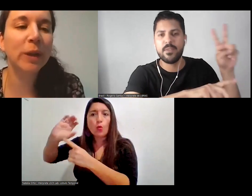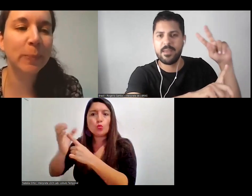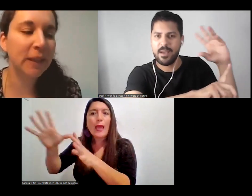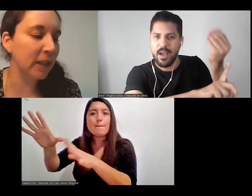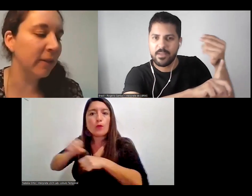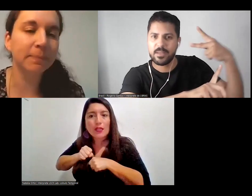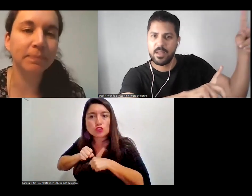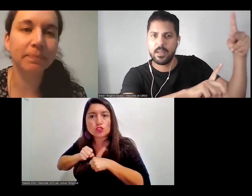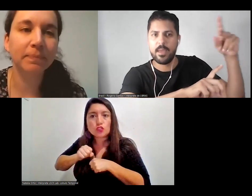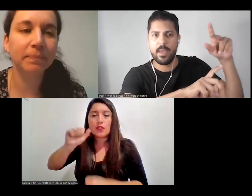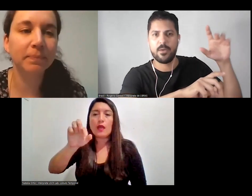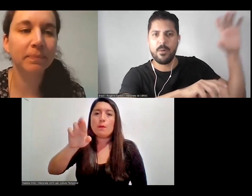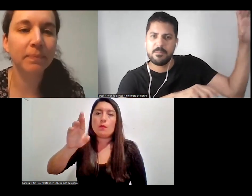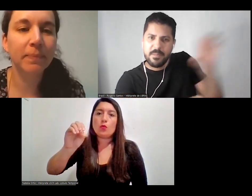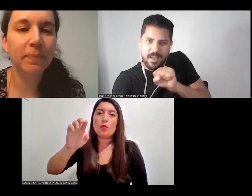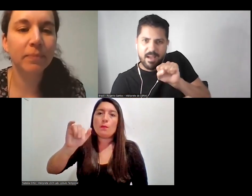Desde su perspectiva.